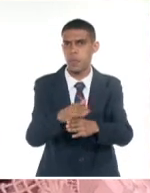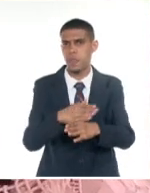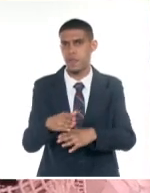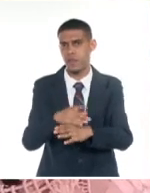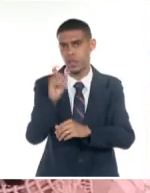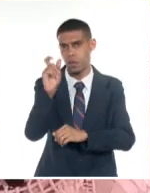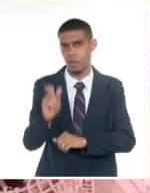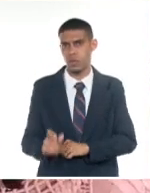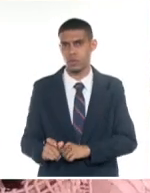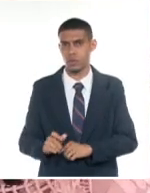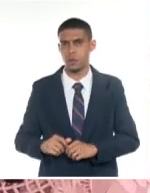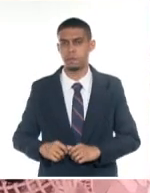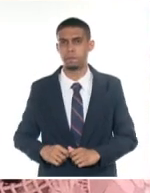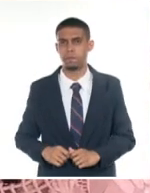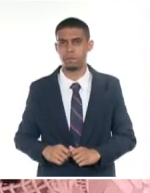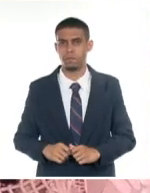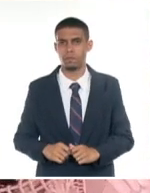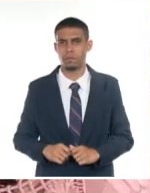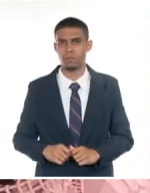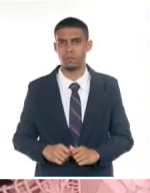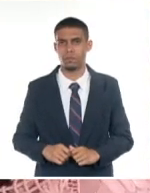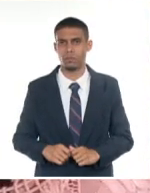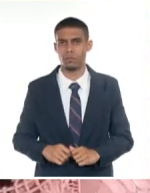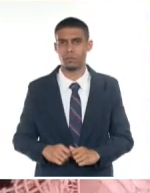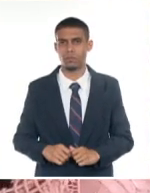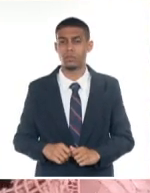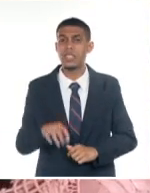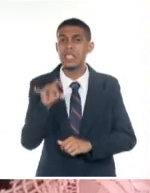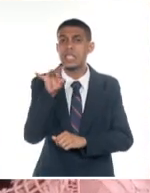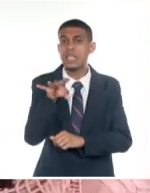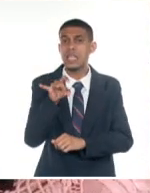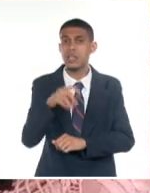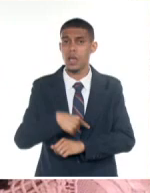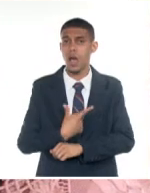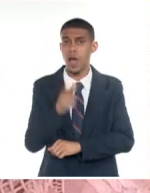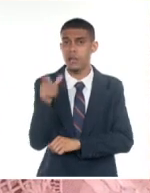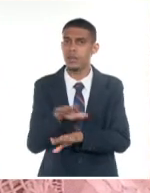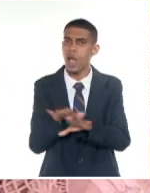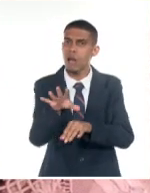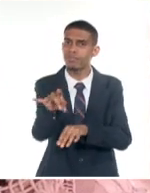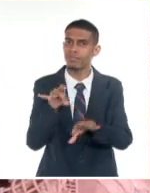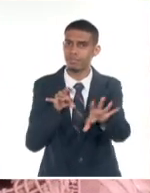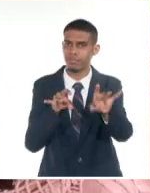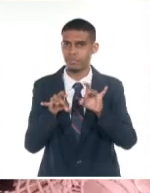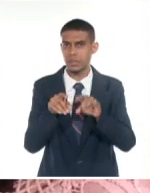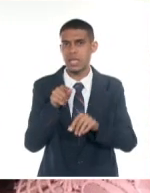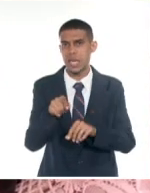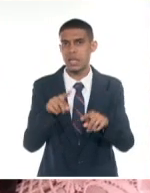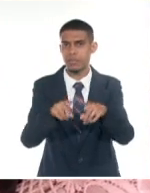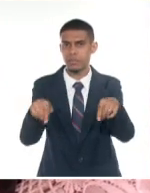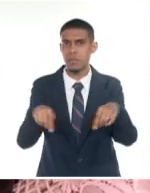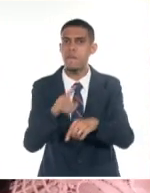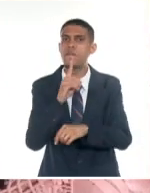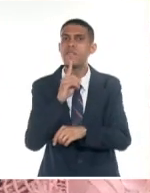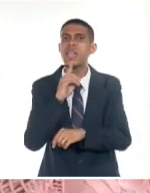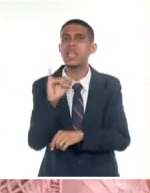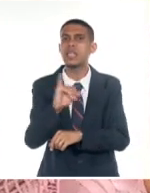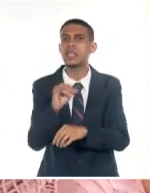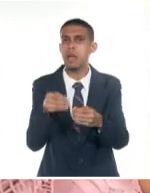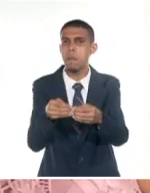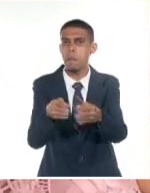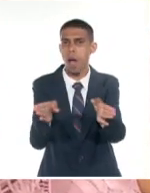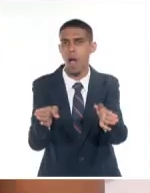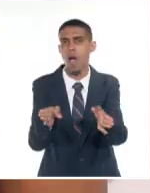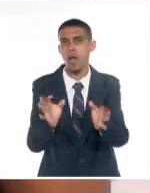Joven y Arte Morfos. 15 artistas están seleccionados para integrar este salón que se inaugura el viernes 6 en la Galería René